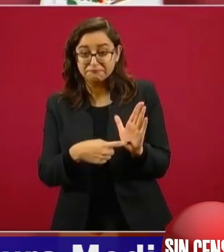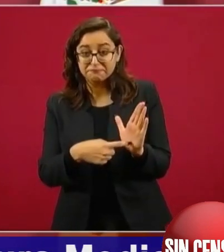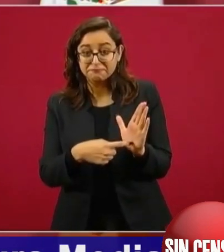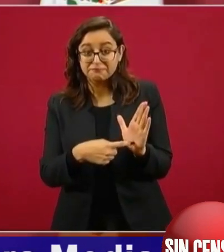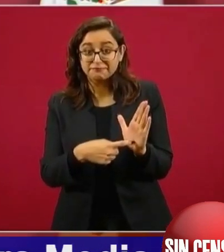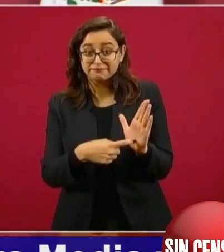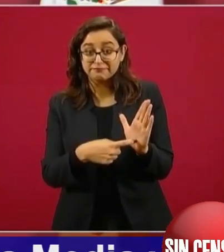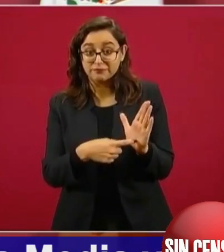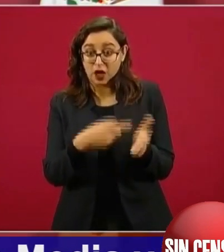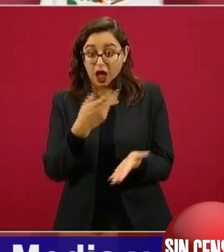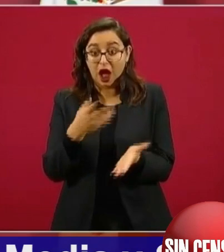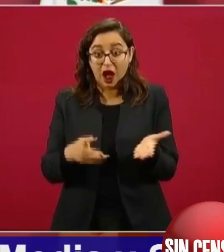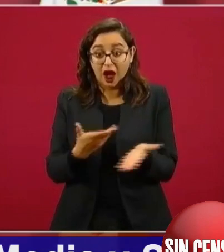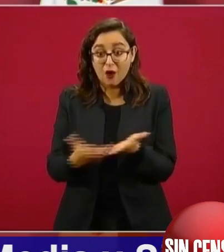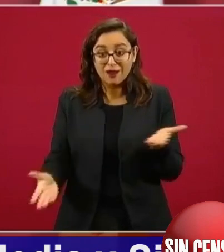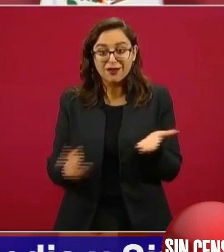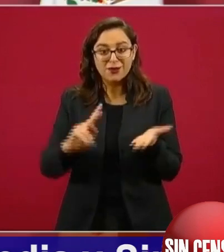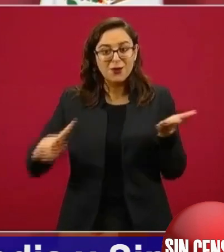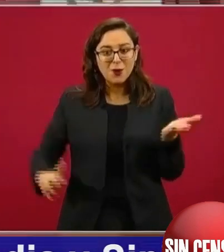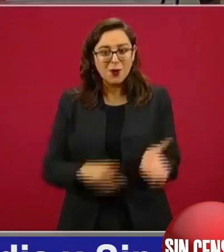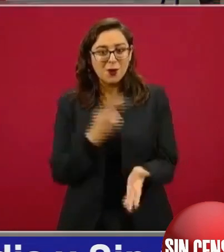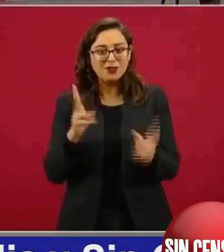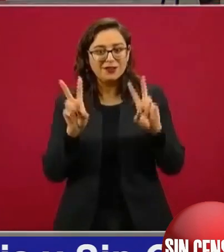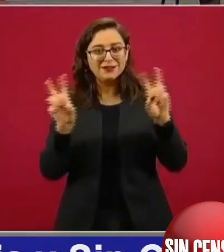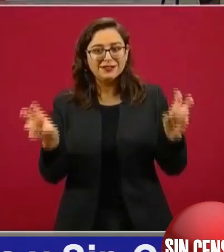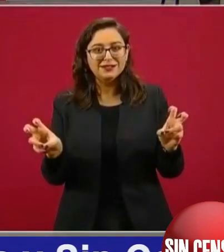nuevo debate. Nosotros,